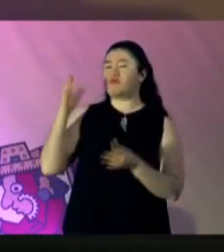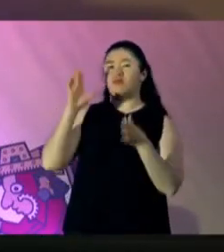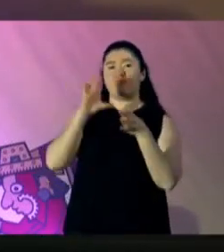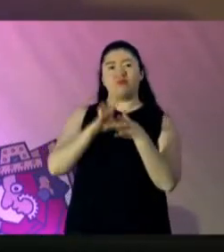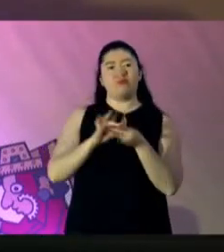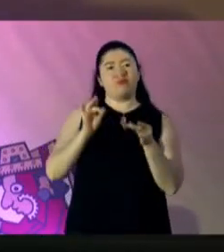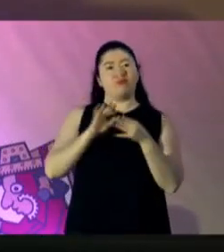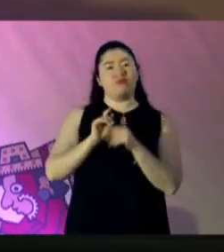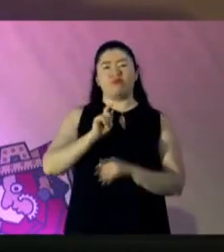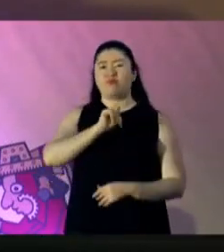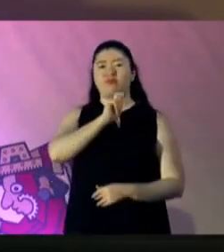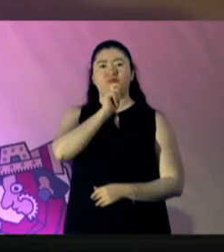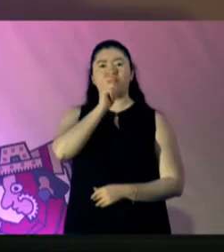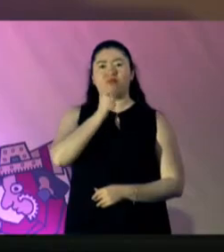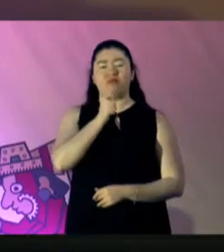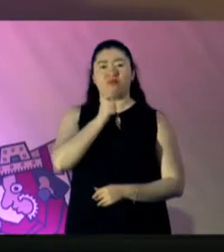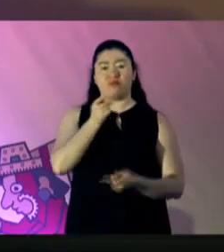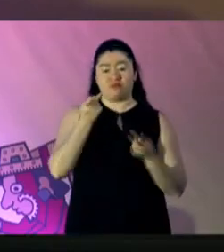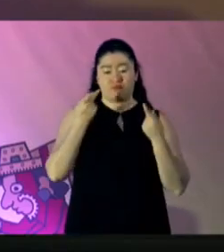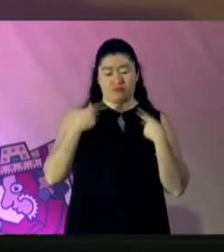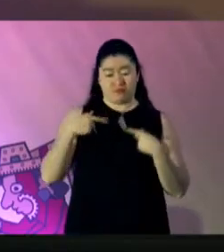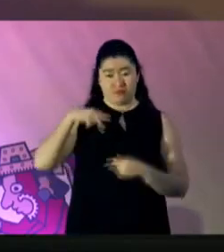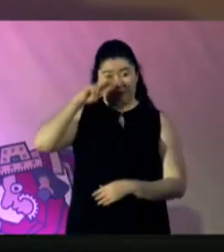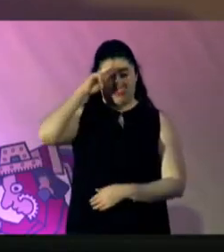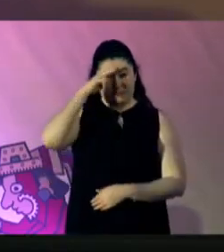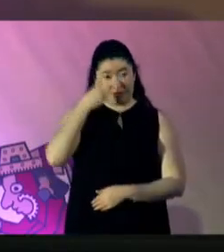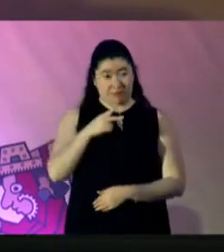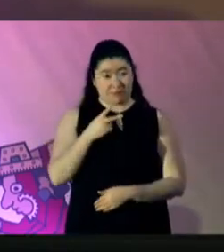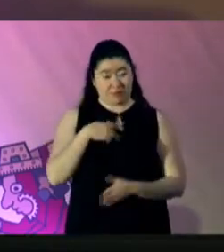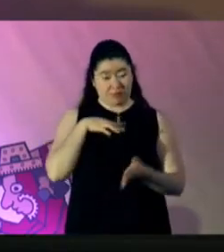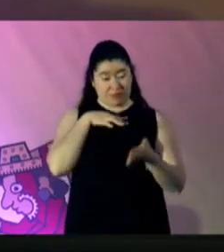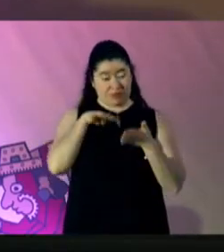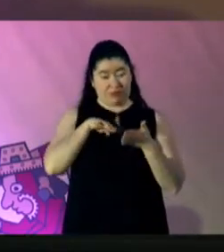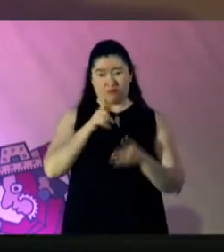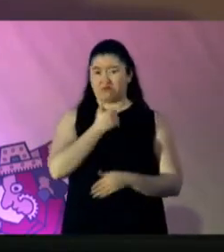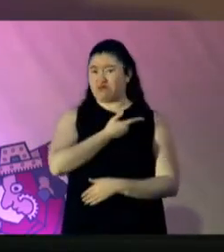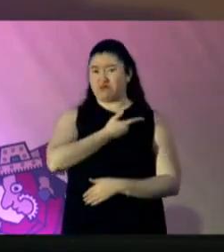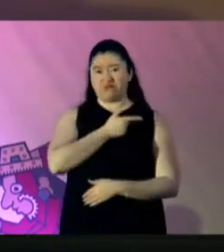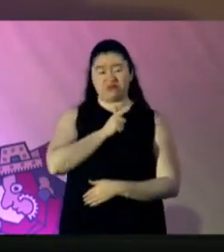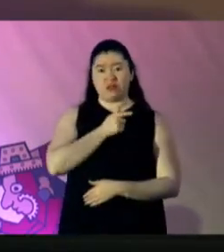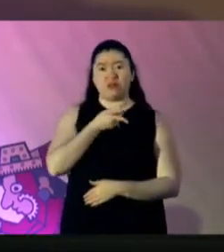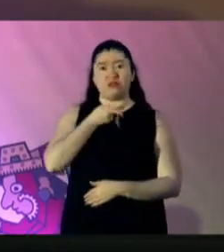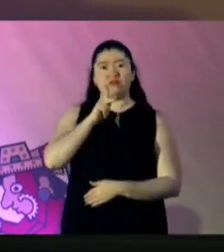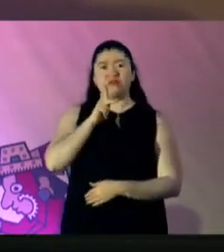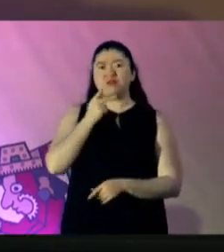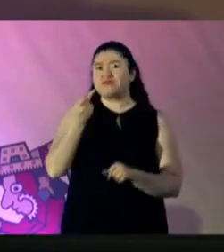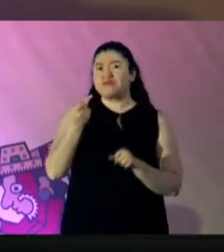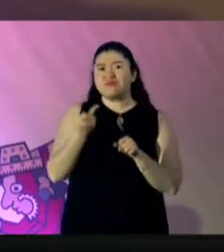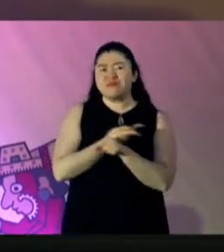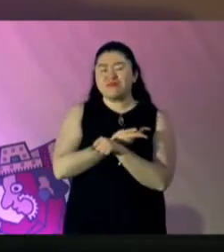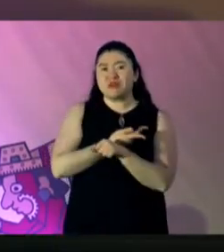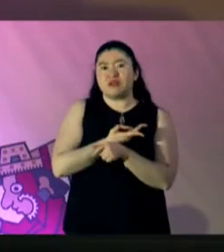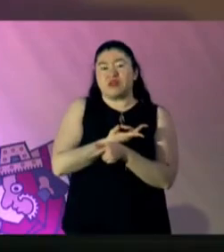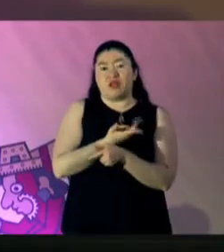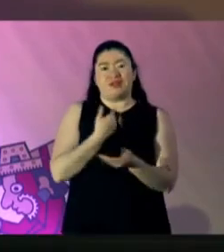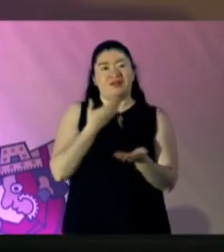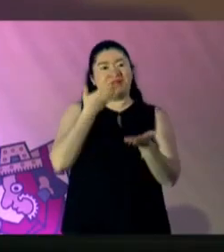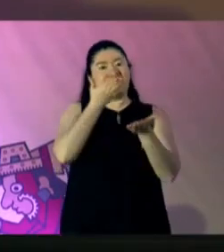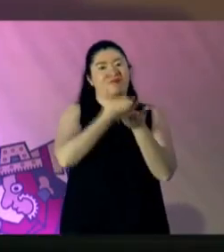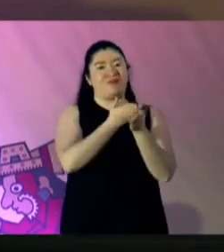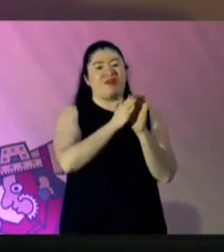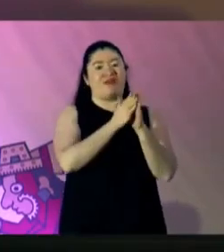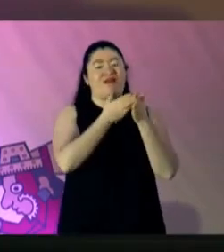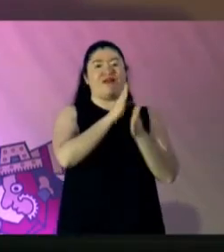tiempo que a los mexicanos a las mexicanas no nos gusta leer y la verdad es que no es cierto lo que pasa es que uno entra a una